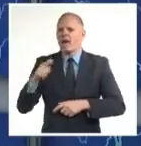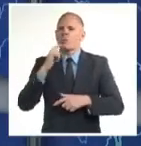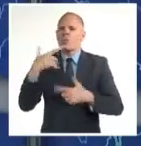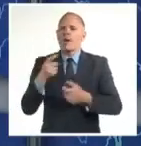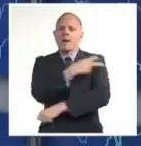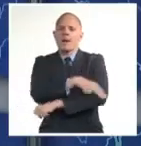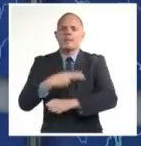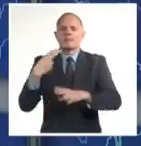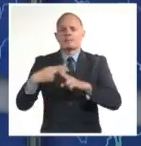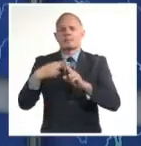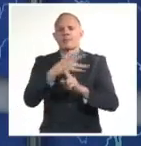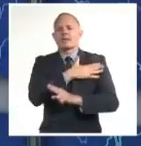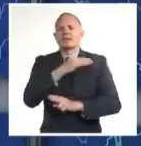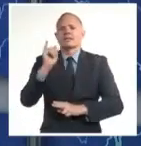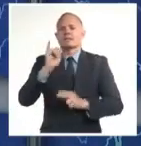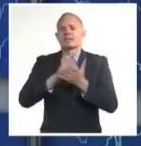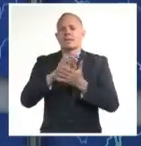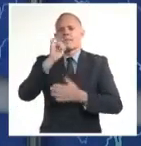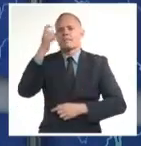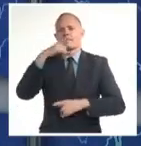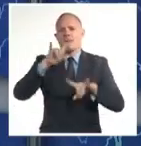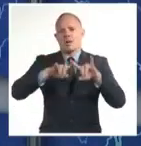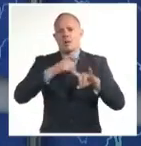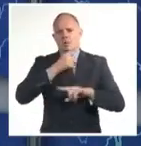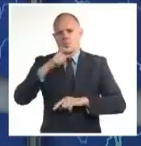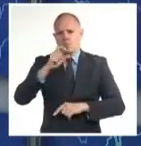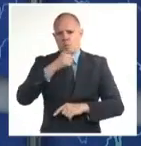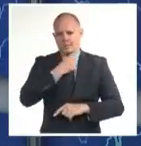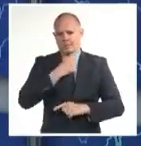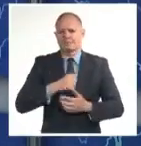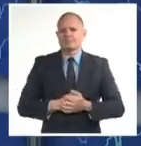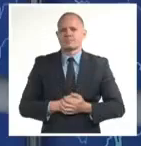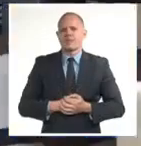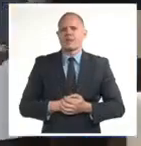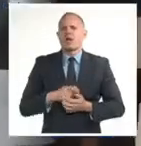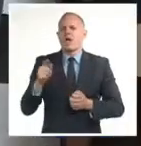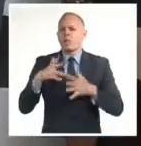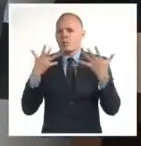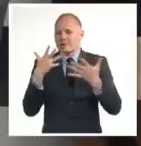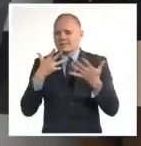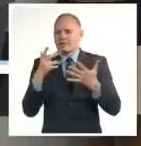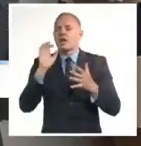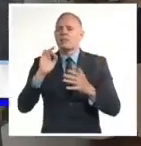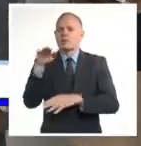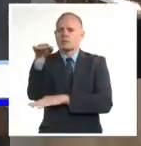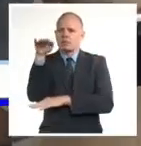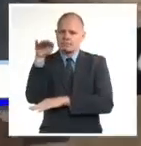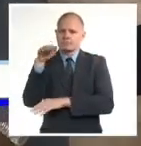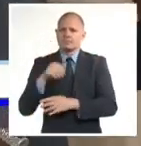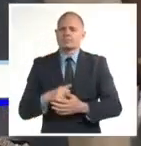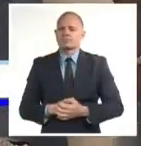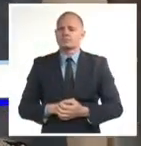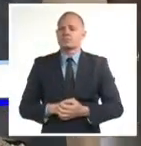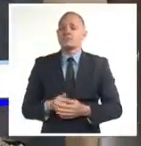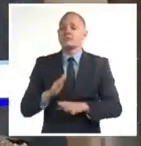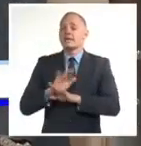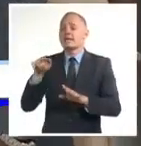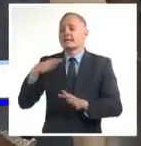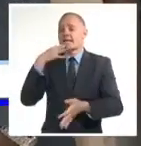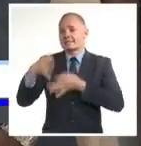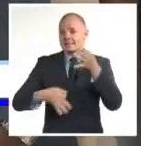hermana nación, Emmerson Mnangagwa, y la delegación que le acompaña. En el encuentro, Morales Ojeda explicó la situación actual del país, el